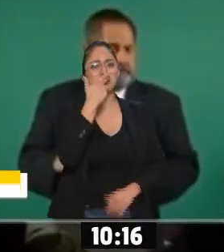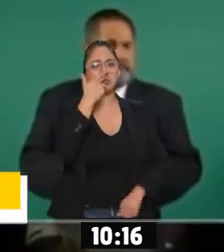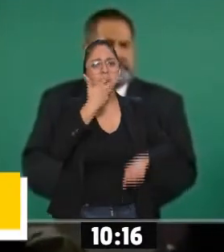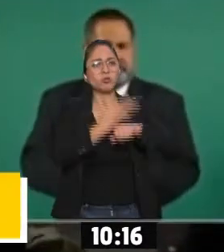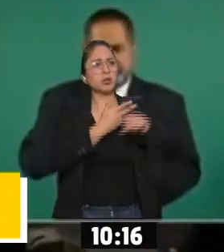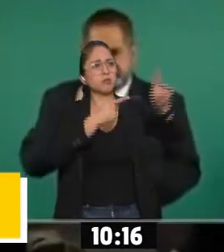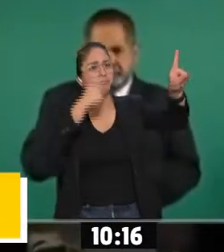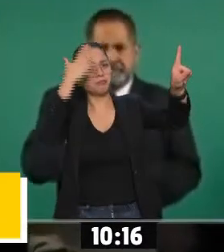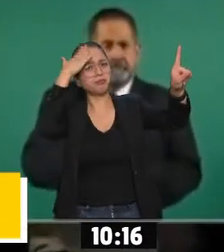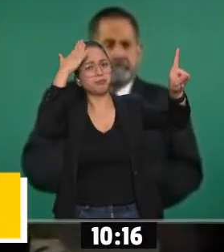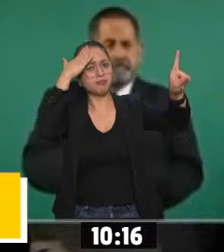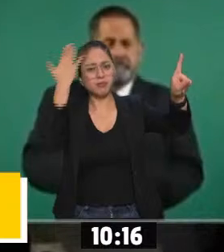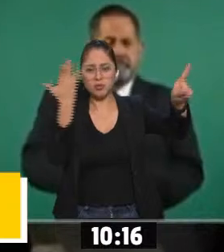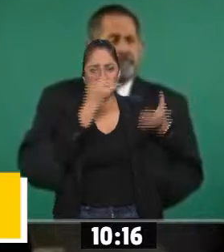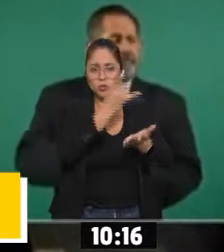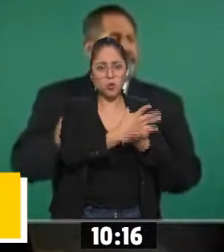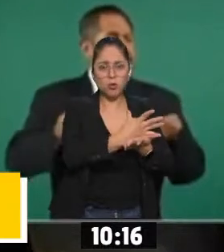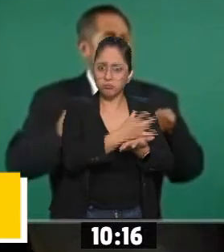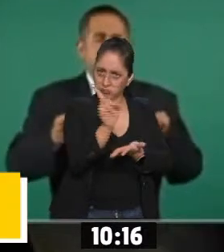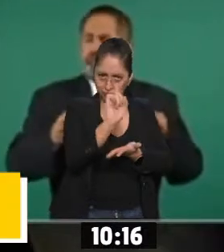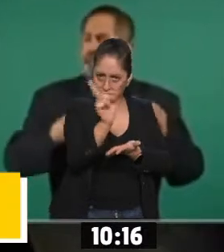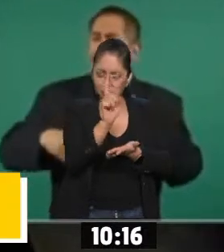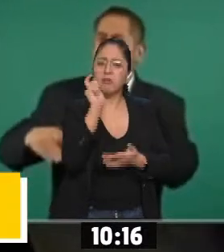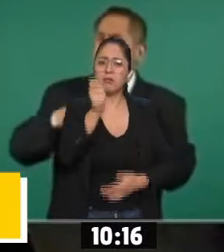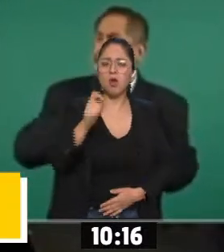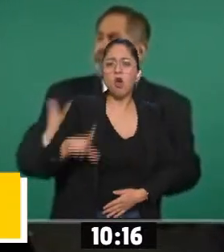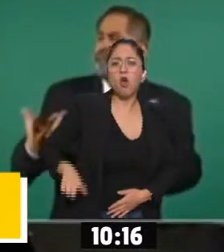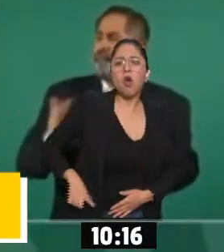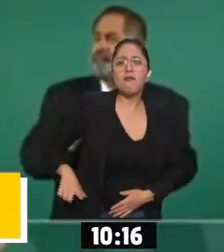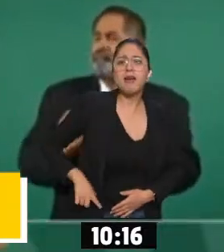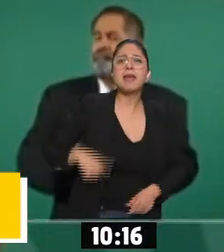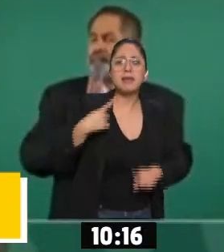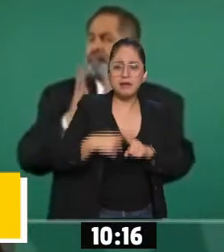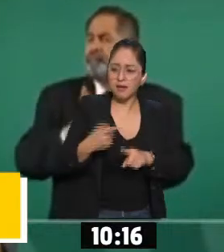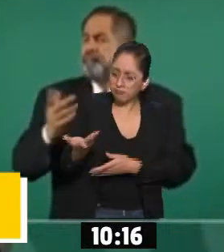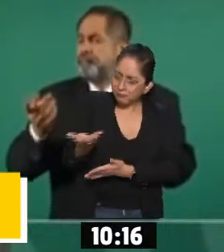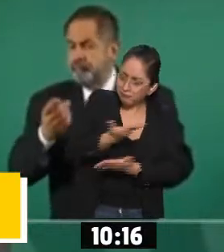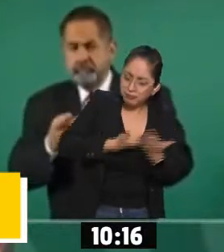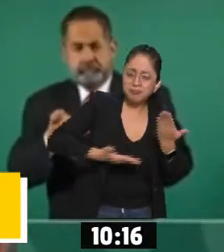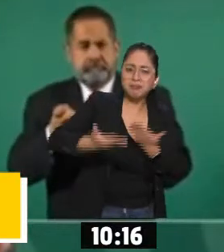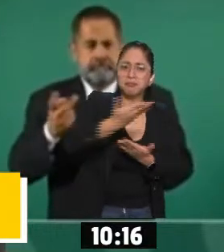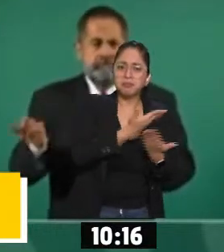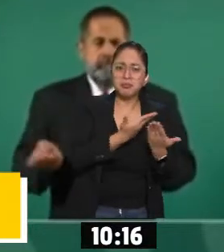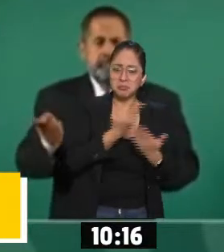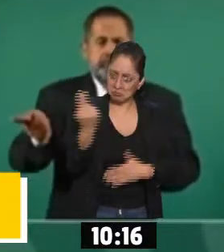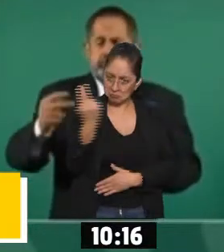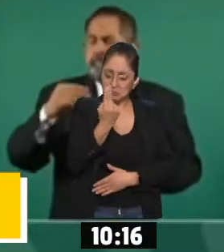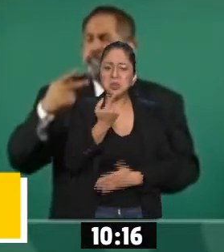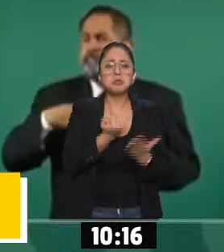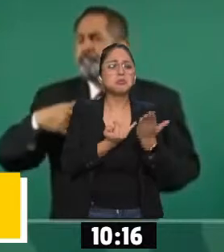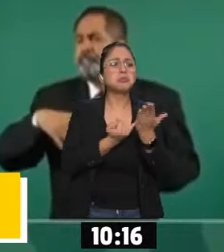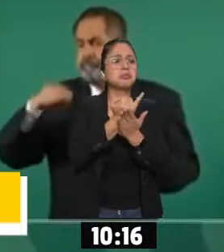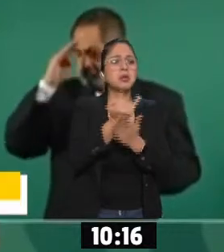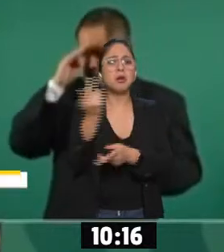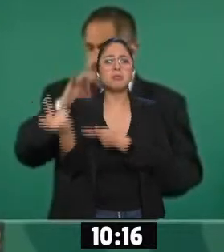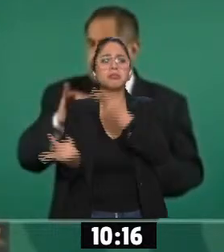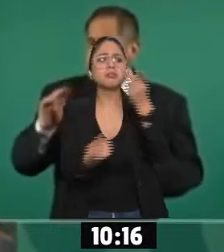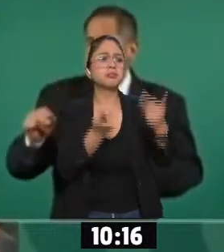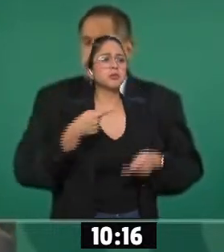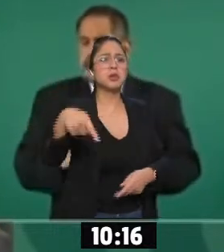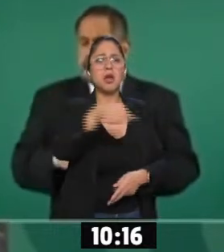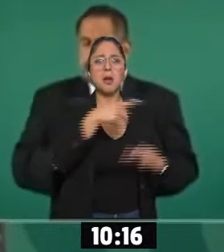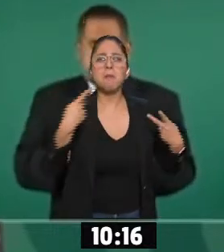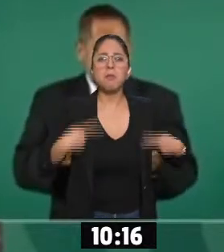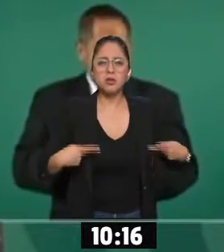no gobernamos entre todos? ¿Y por qué no preguntamos a la gente? ¿Por qué se imponen